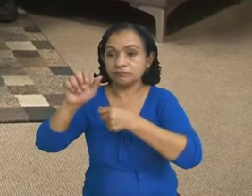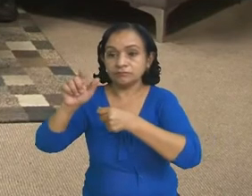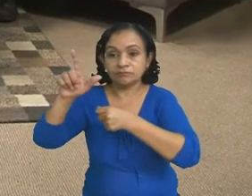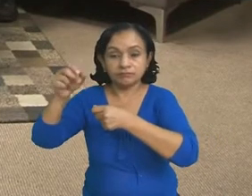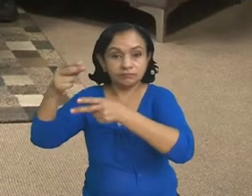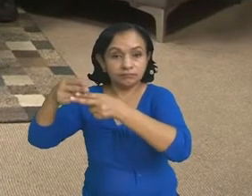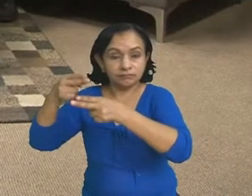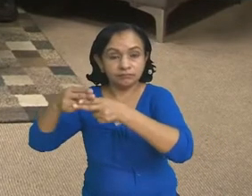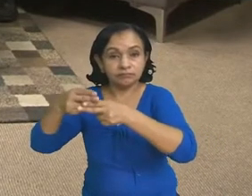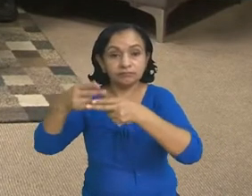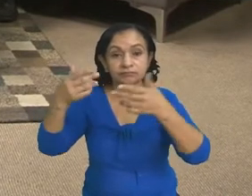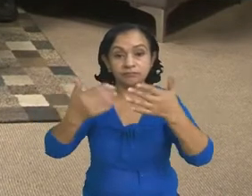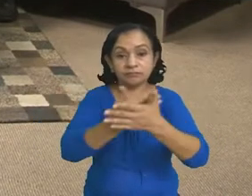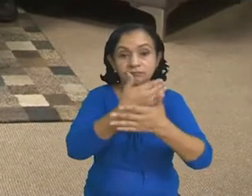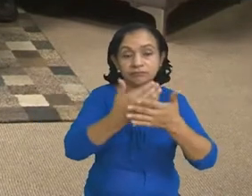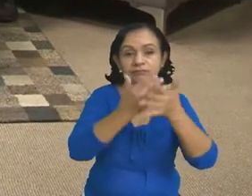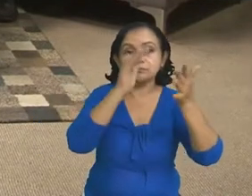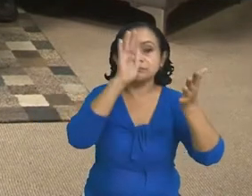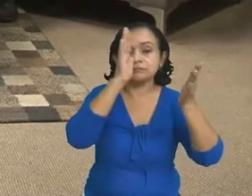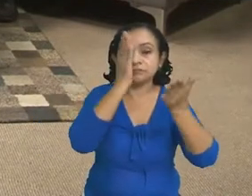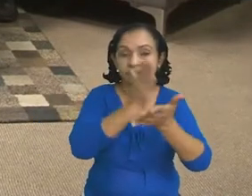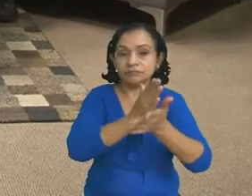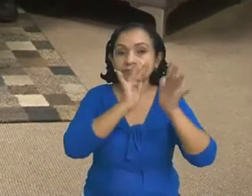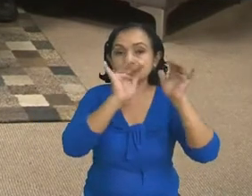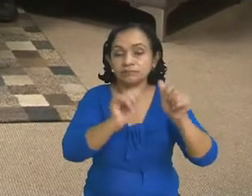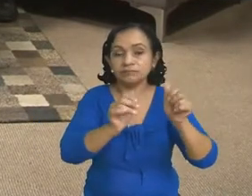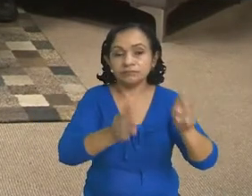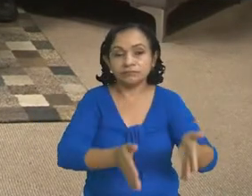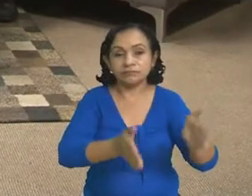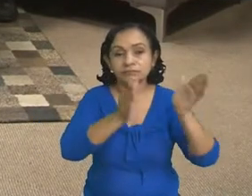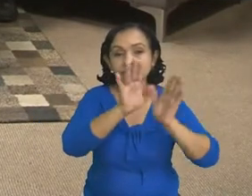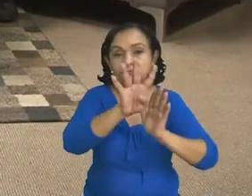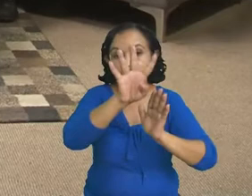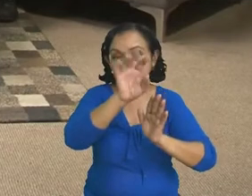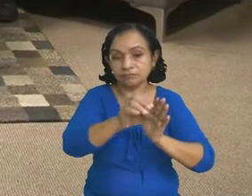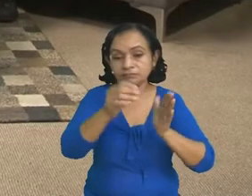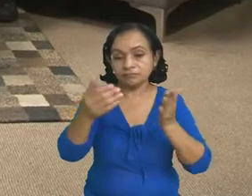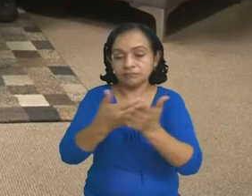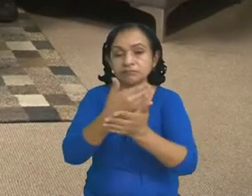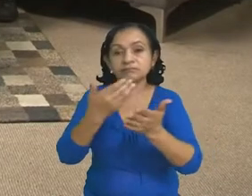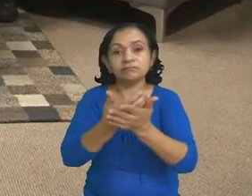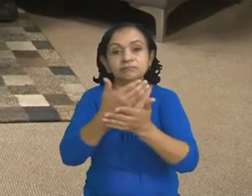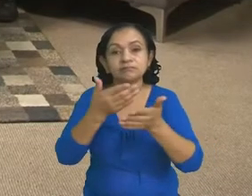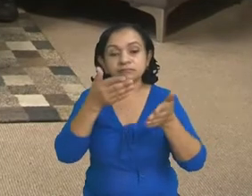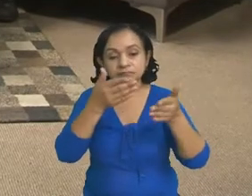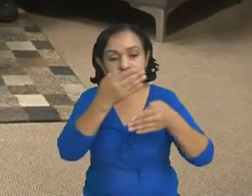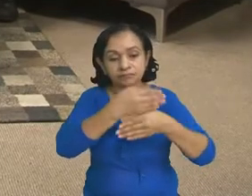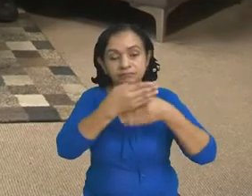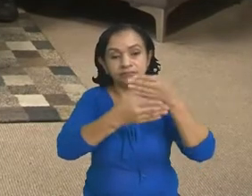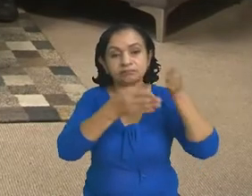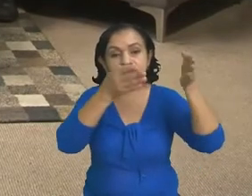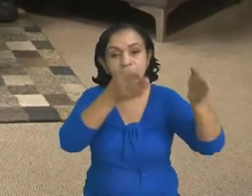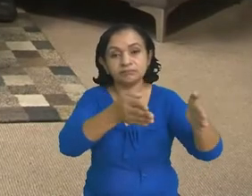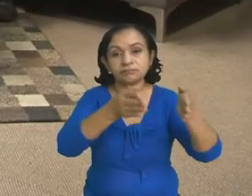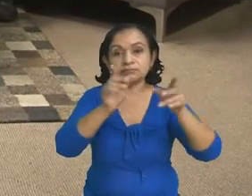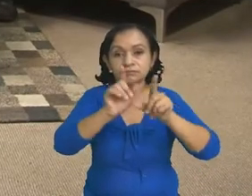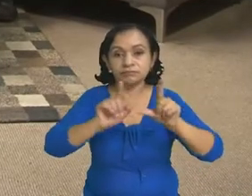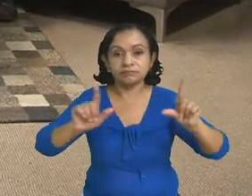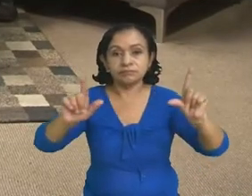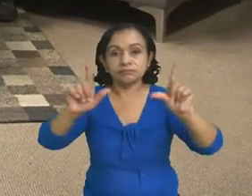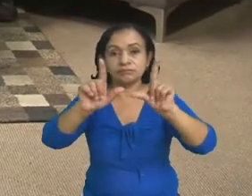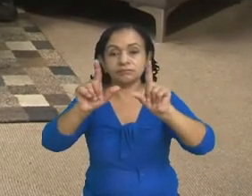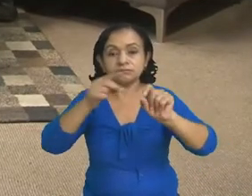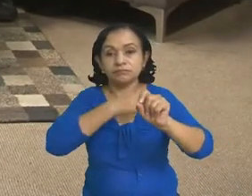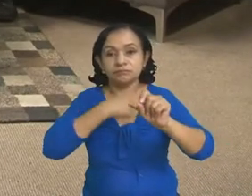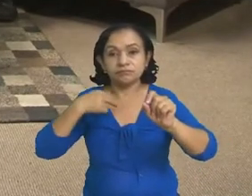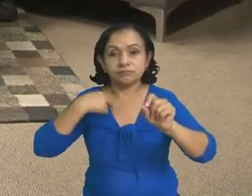viene lo que es la ampliación definitiva, pues ya el transformador de 40 MVA que se va a instalar y esa zona, si observa, en la